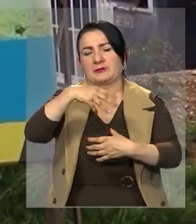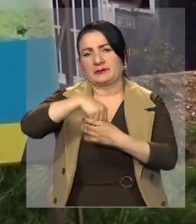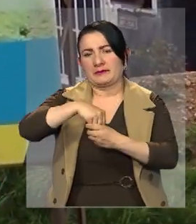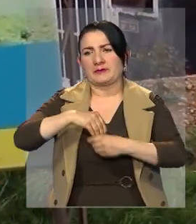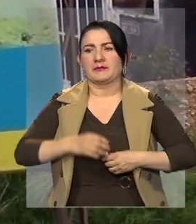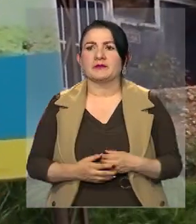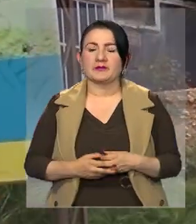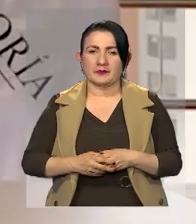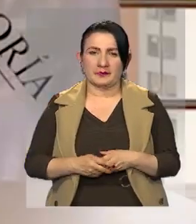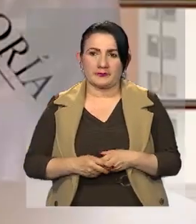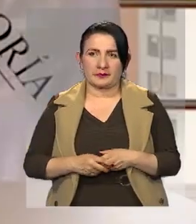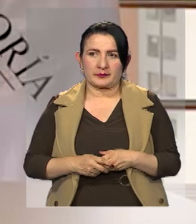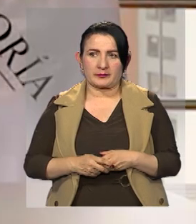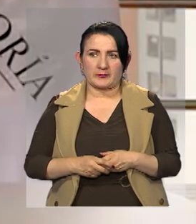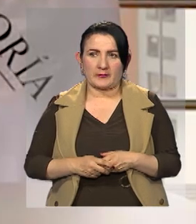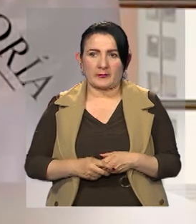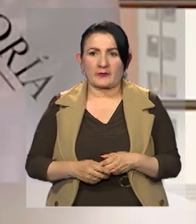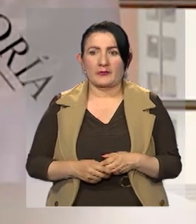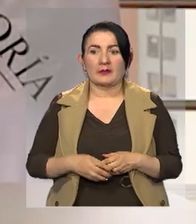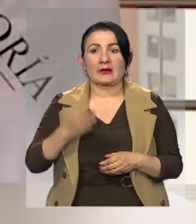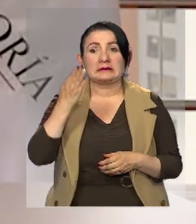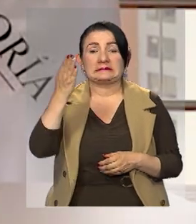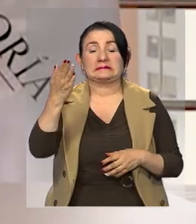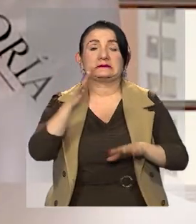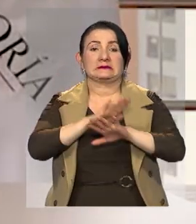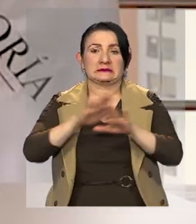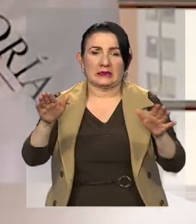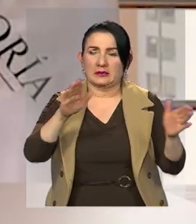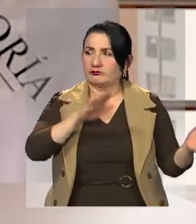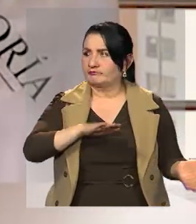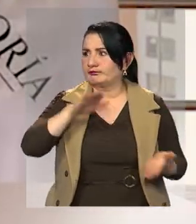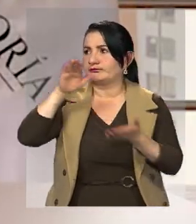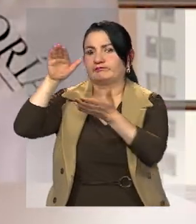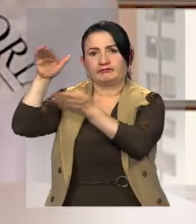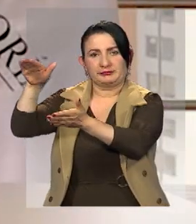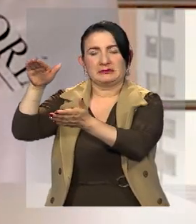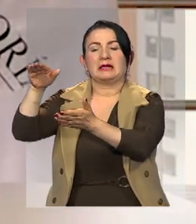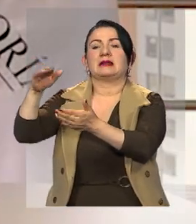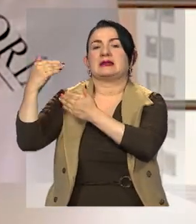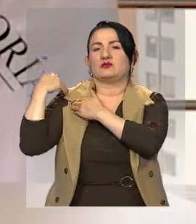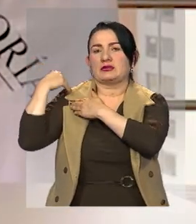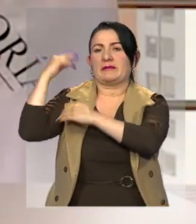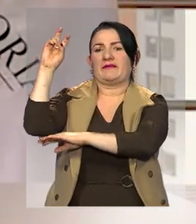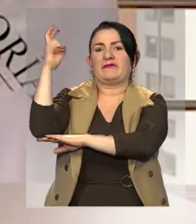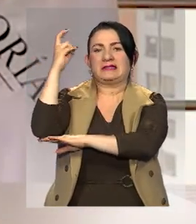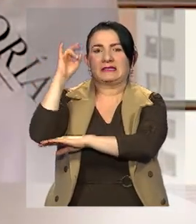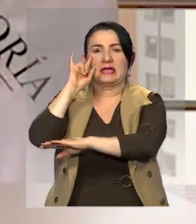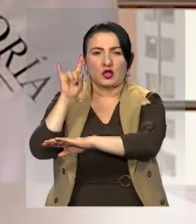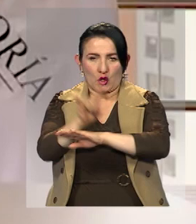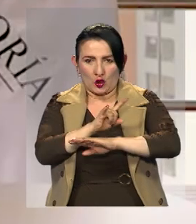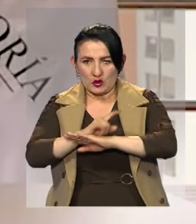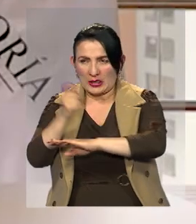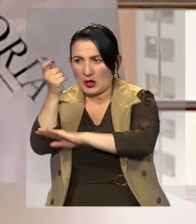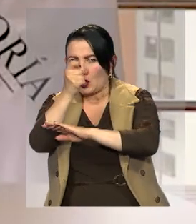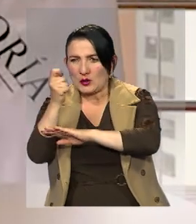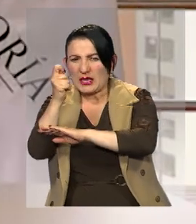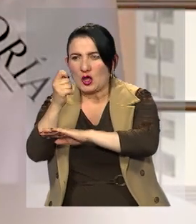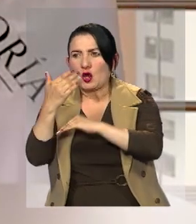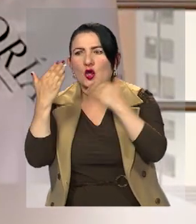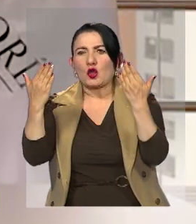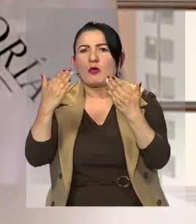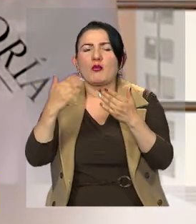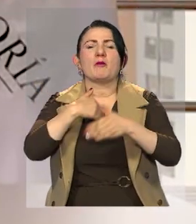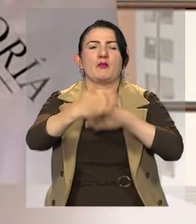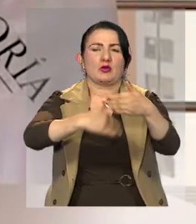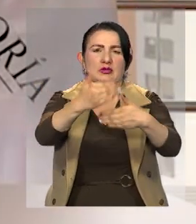internos. Estos hallazgos ya fueron trasladados a la Dirección de Responsabilidad Fiscal de la Contraloría para que se inicien todos